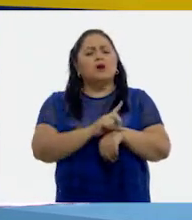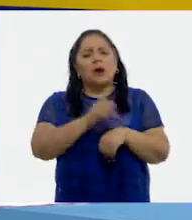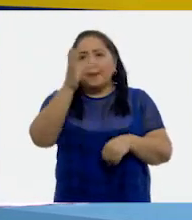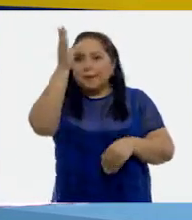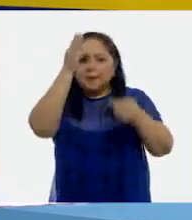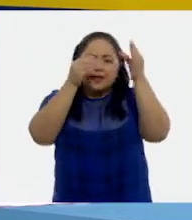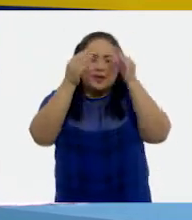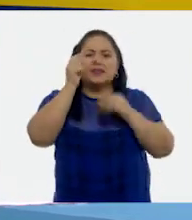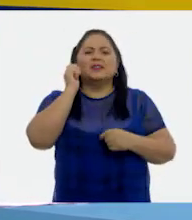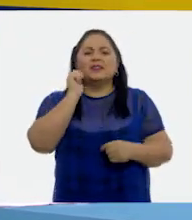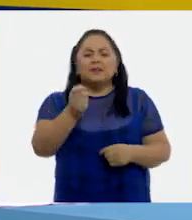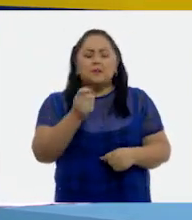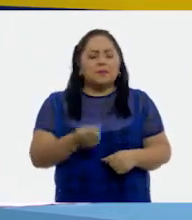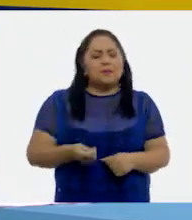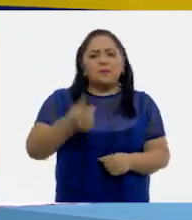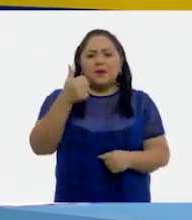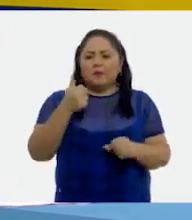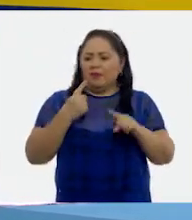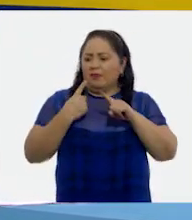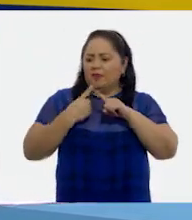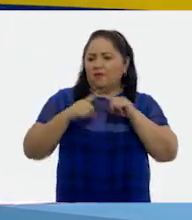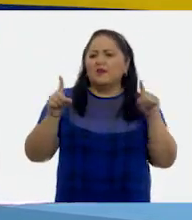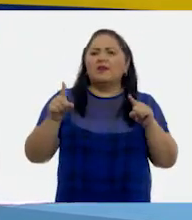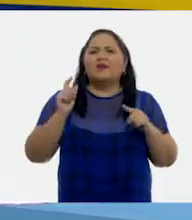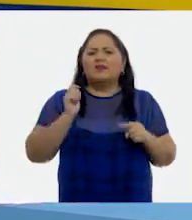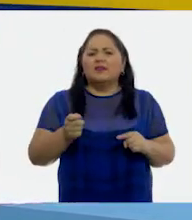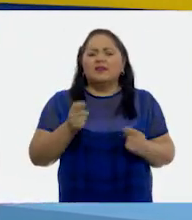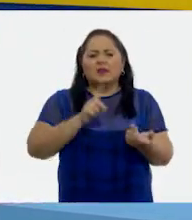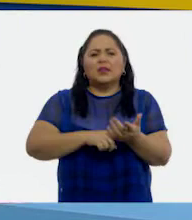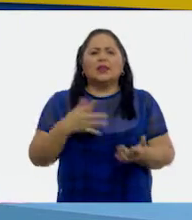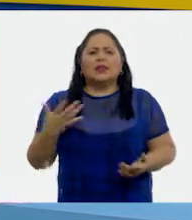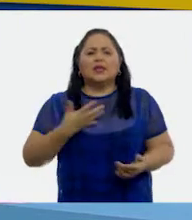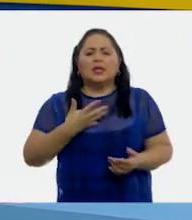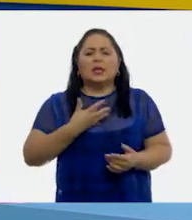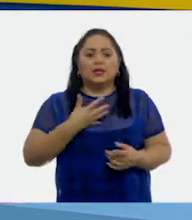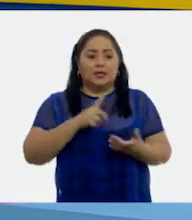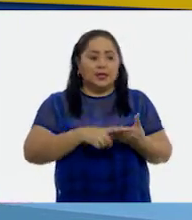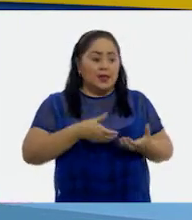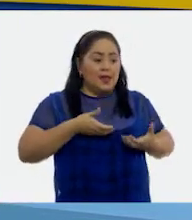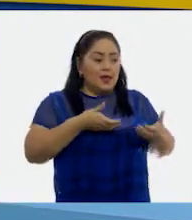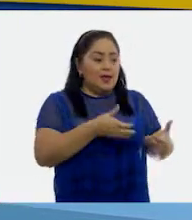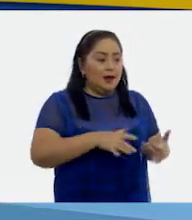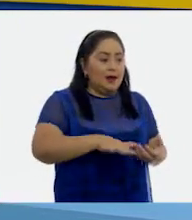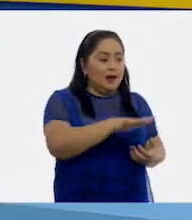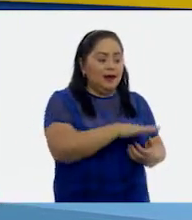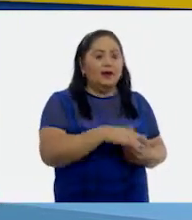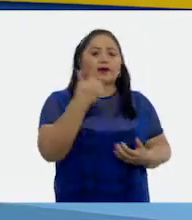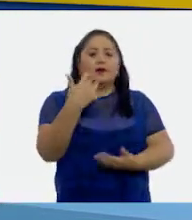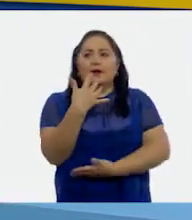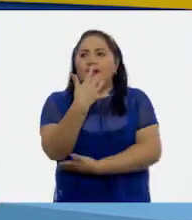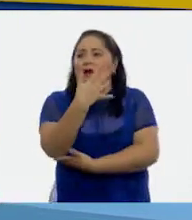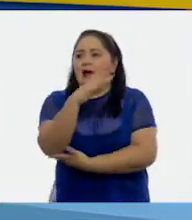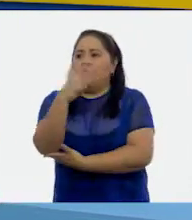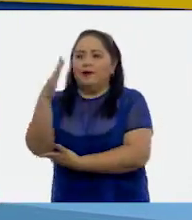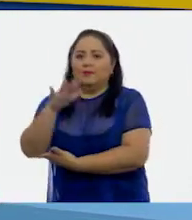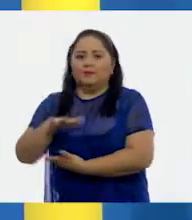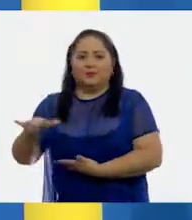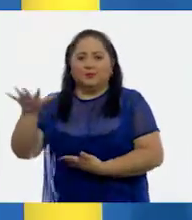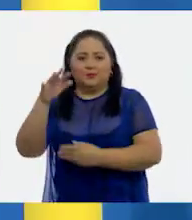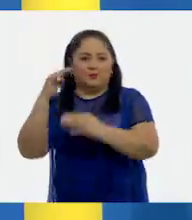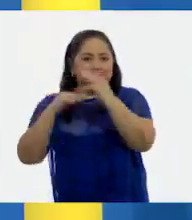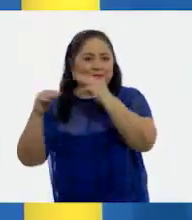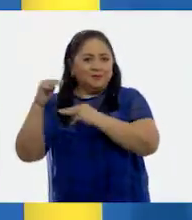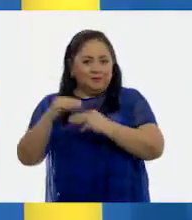aprenderemos acerca de las principales diferencias que existen entre la población rural y la población urbana.